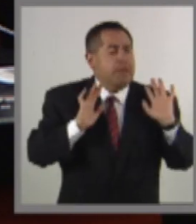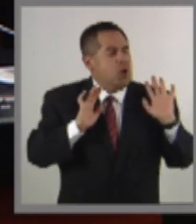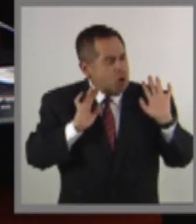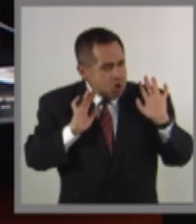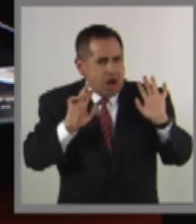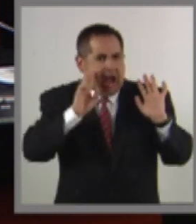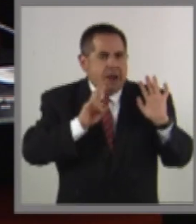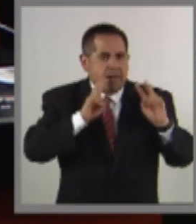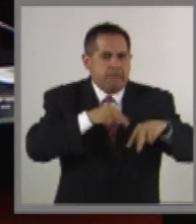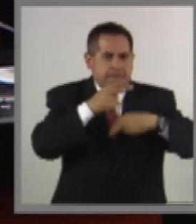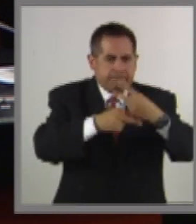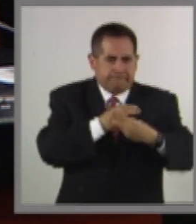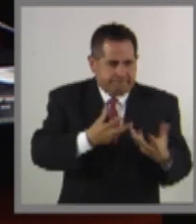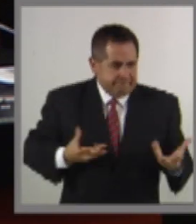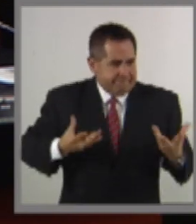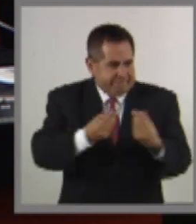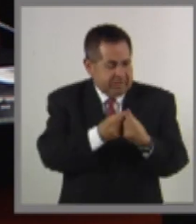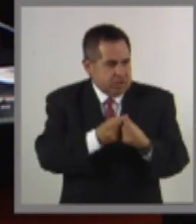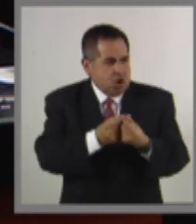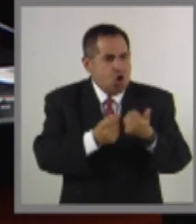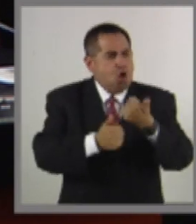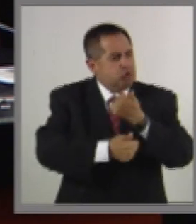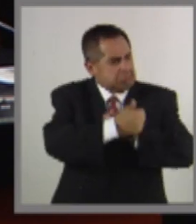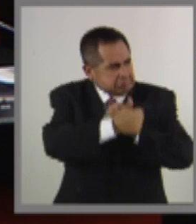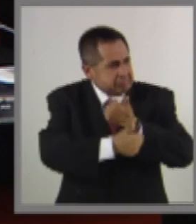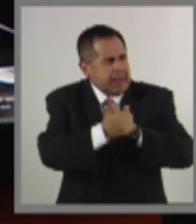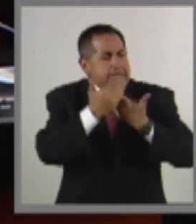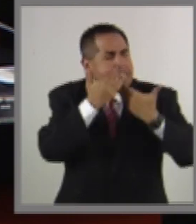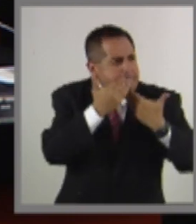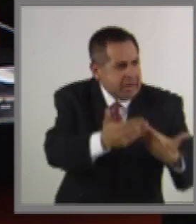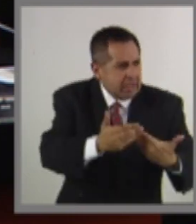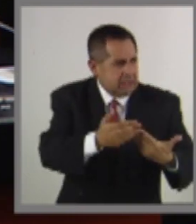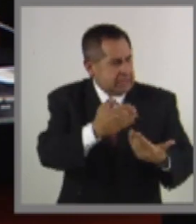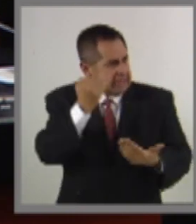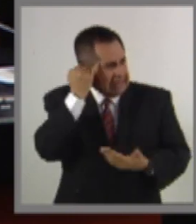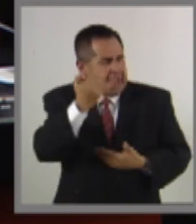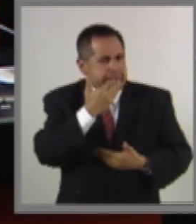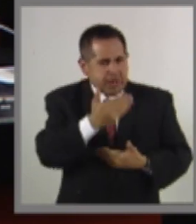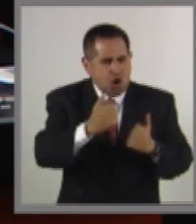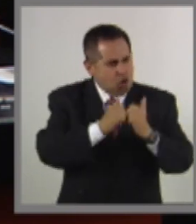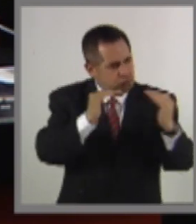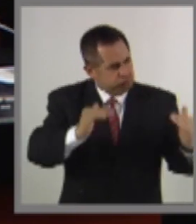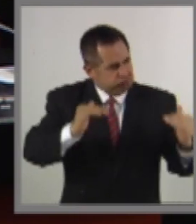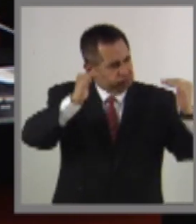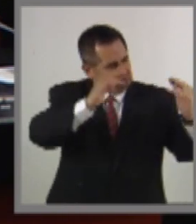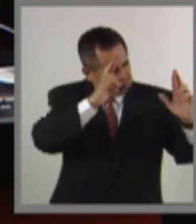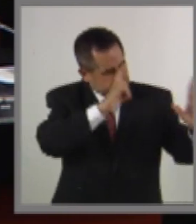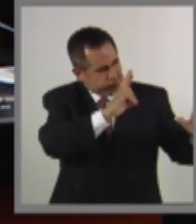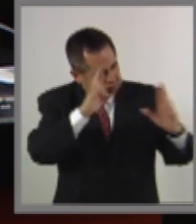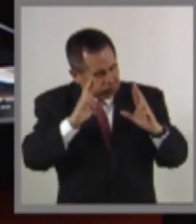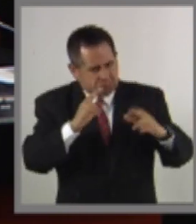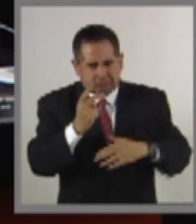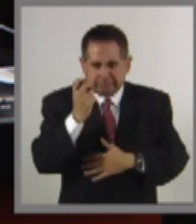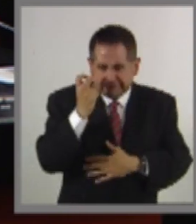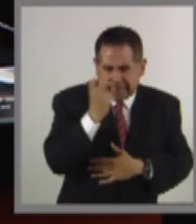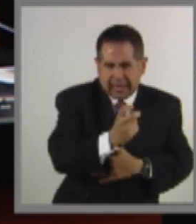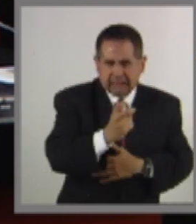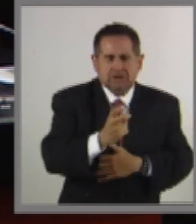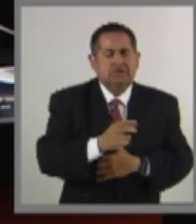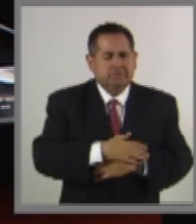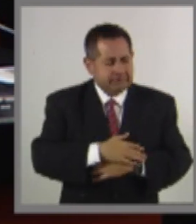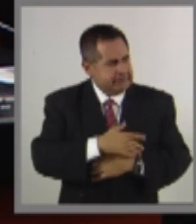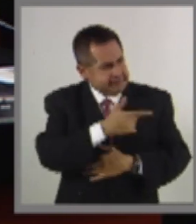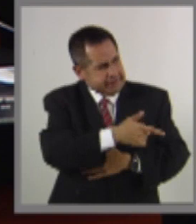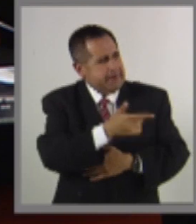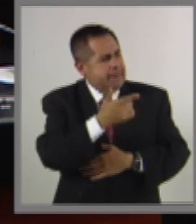estar en una sana competencia de ideas, de debates y de altura. Y ahí es donde esperamos que